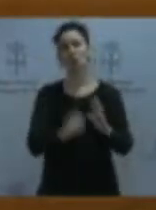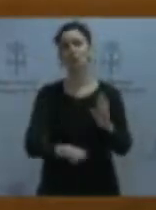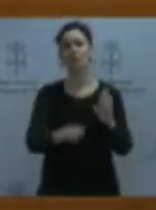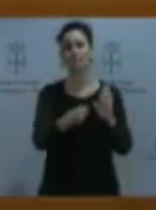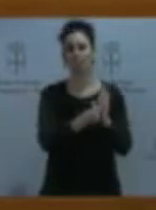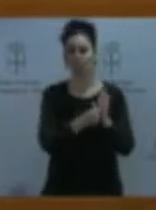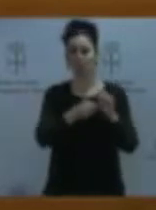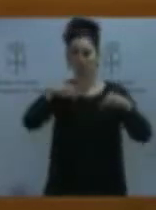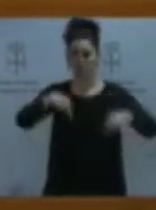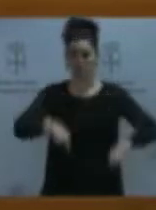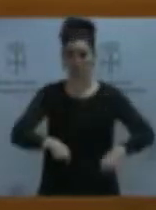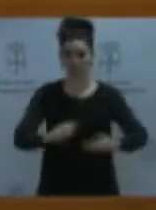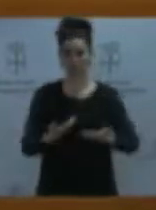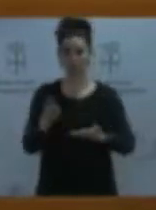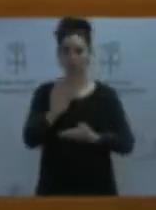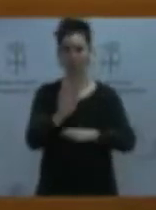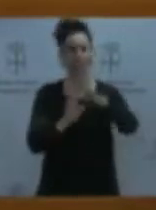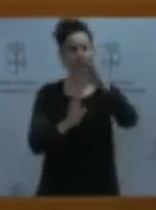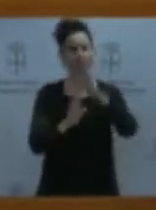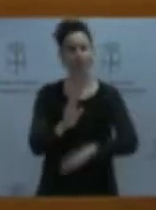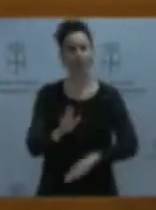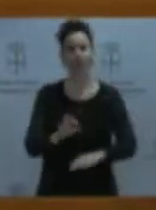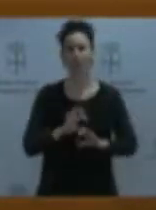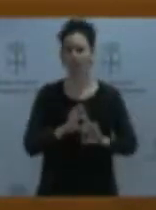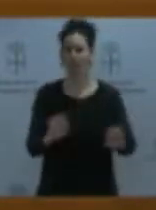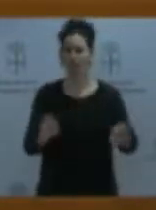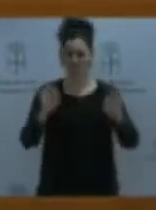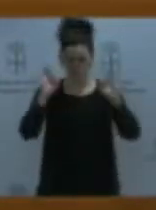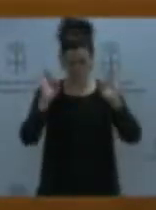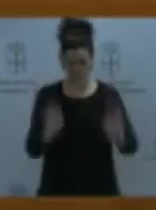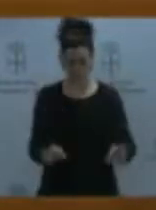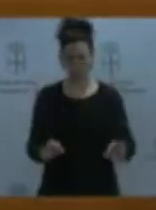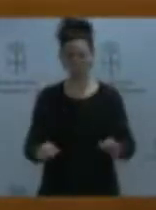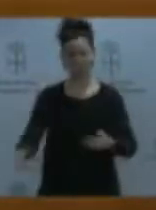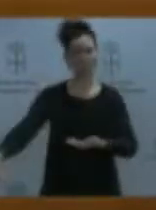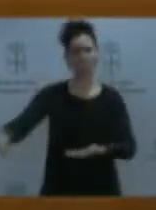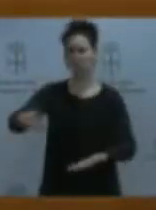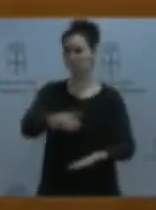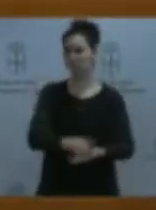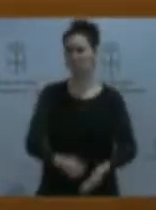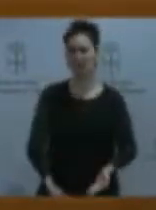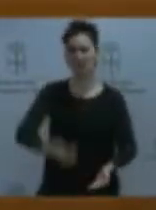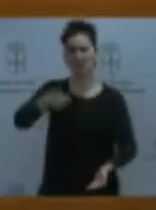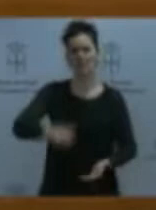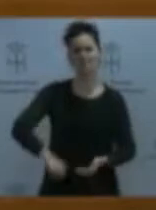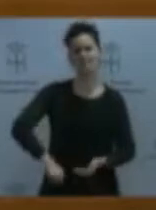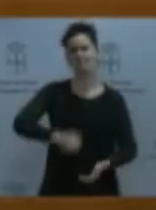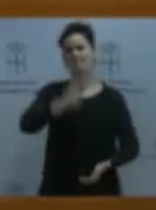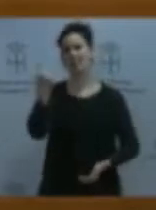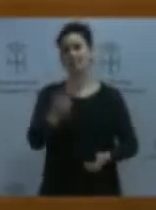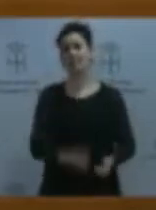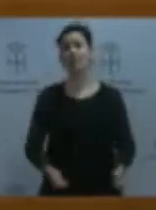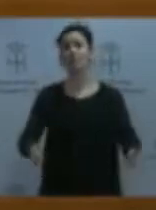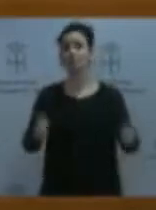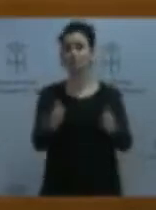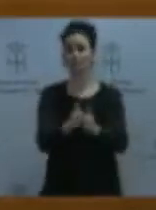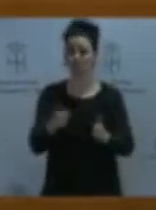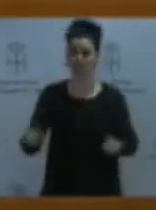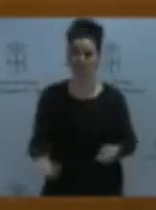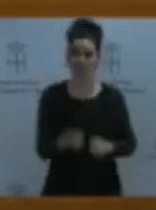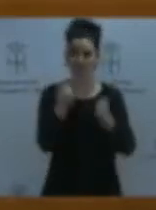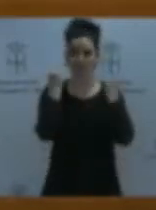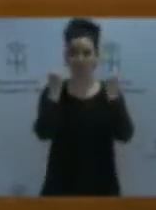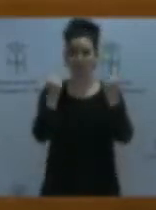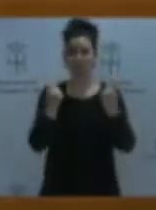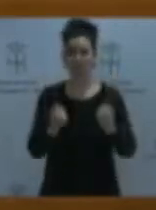de las demandas más importantes es la de integrar a los auxiliares de bomberos especialistas y a los bomberos conductores en la